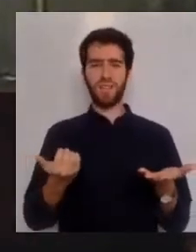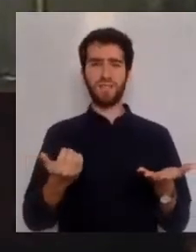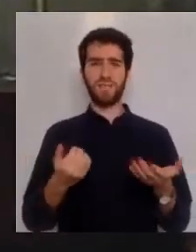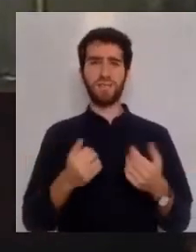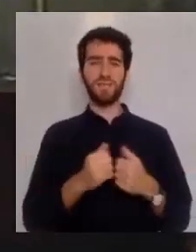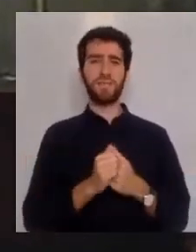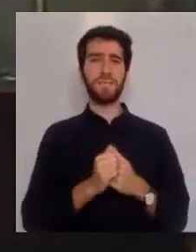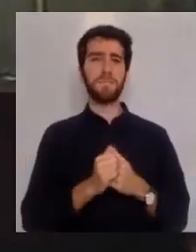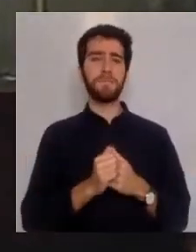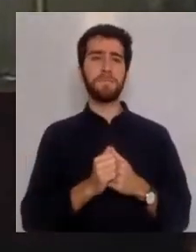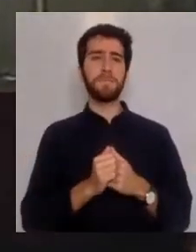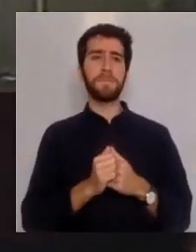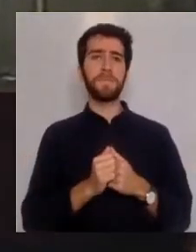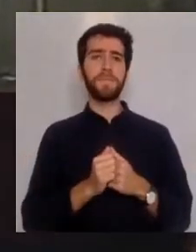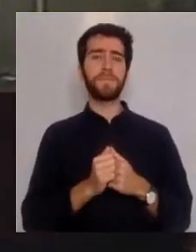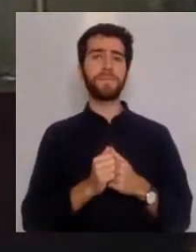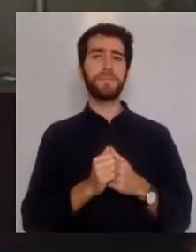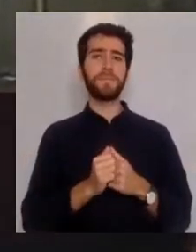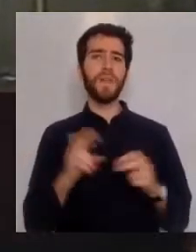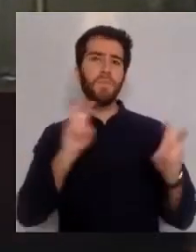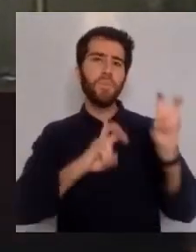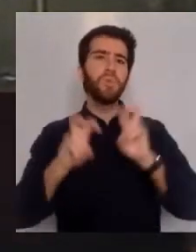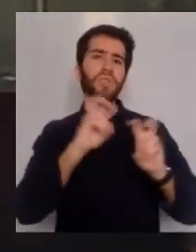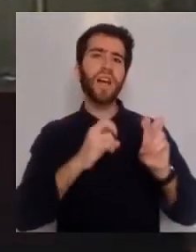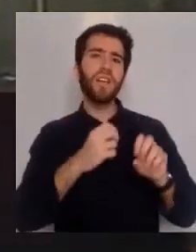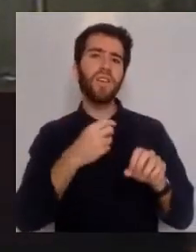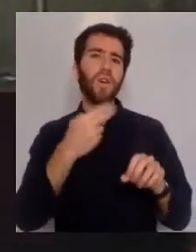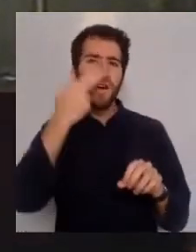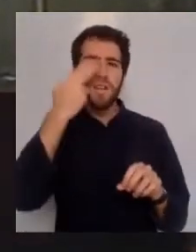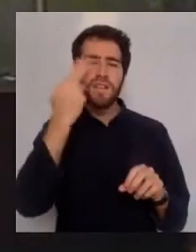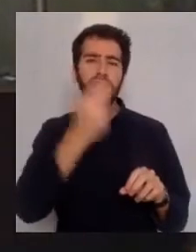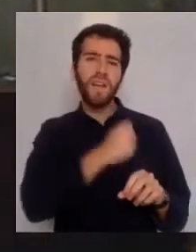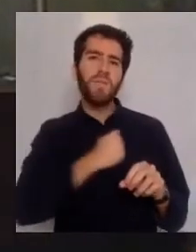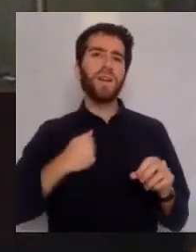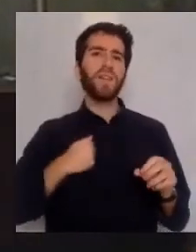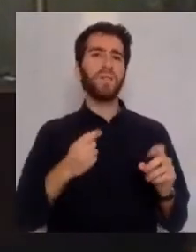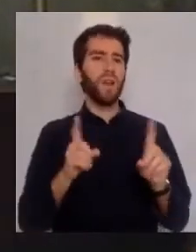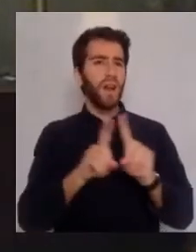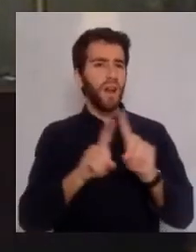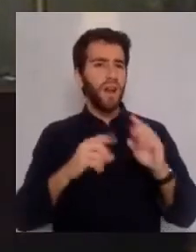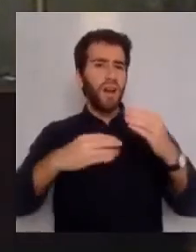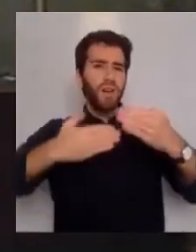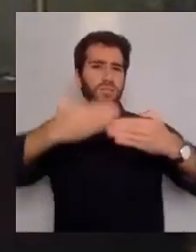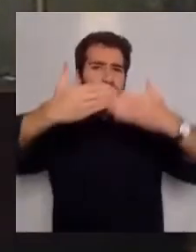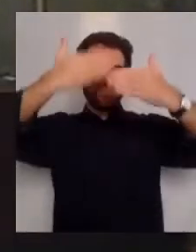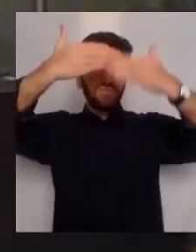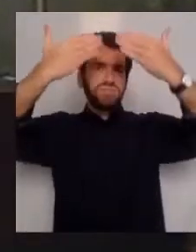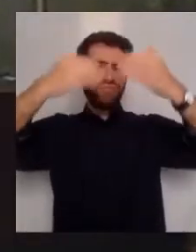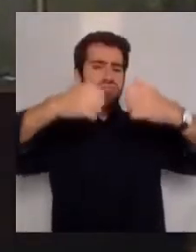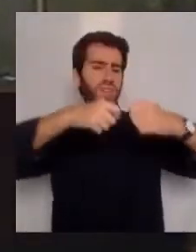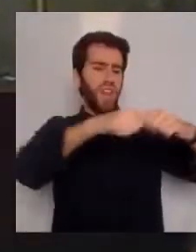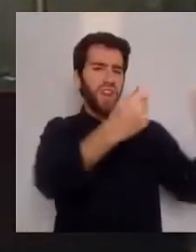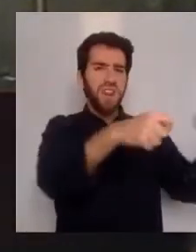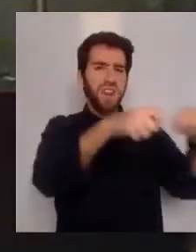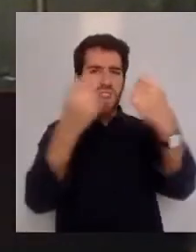busque sacar rédito privado, promoviendo enfrentamientos, muros y divisiones.